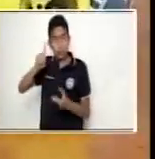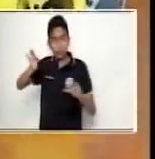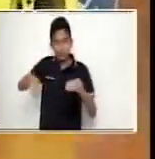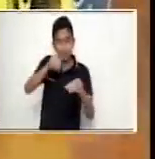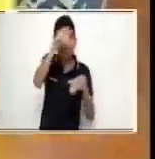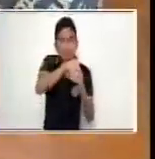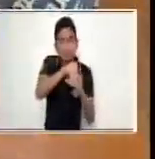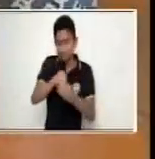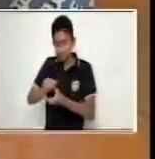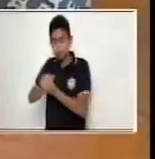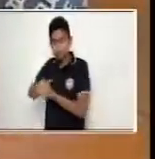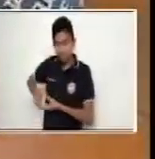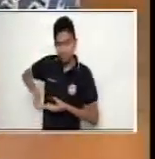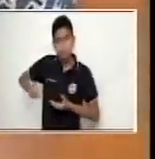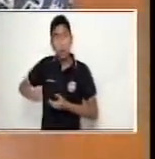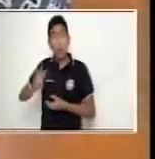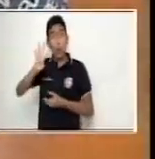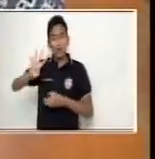4